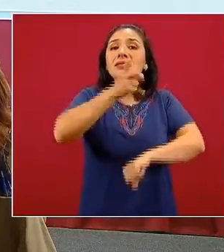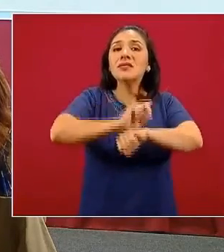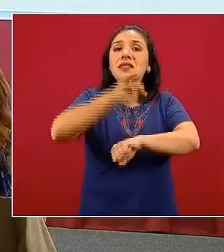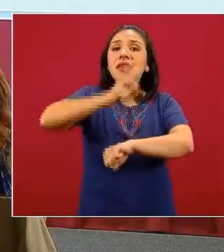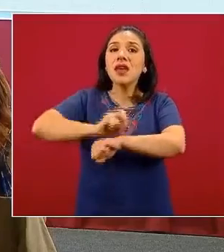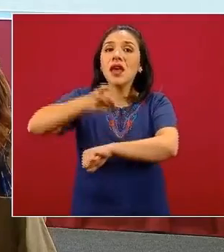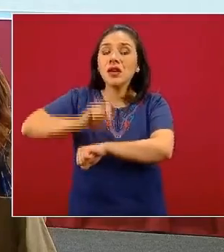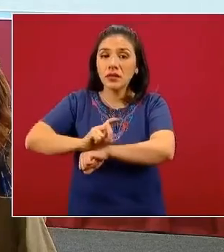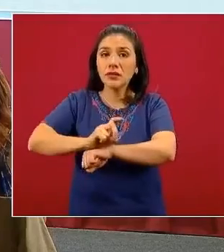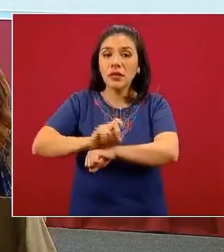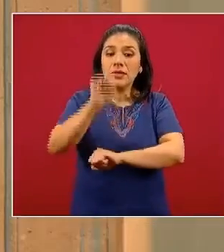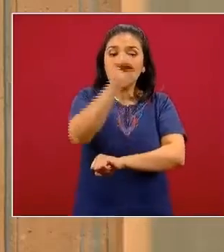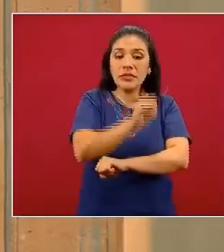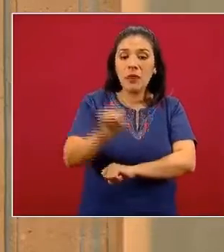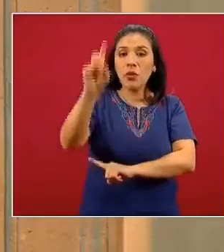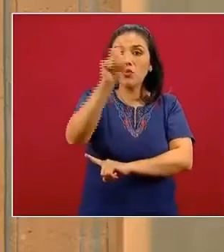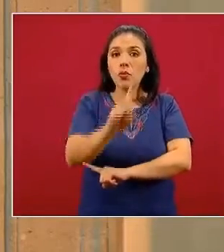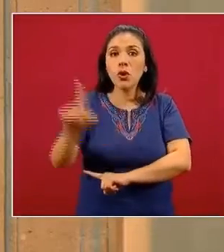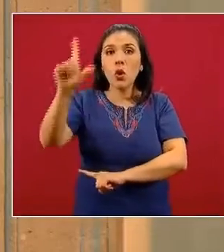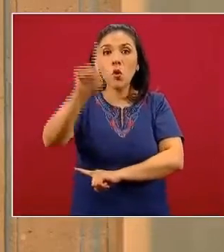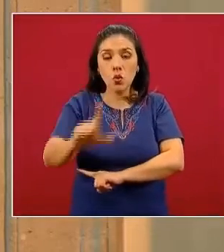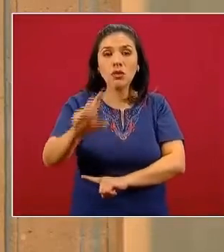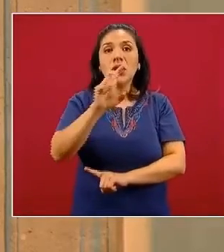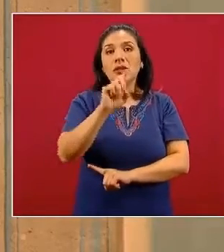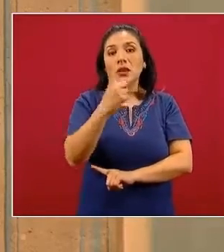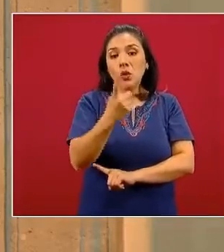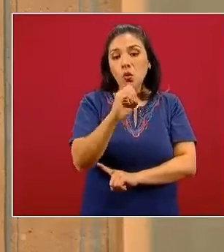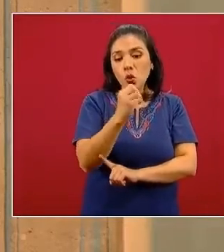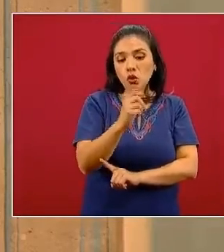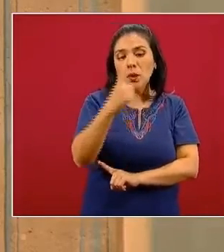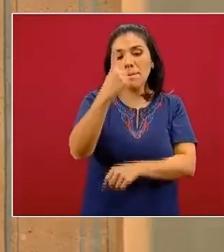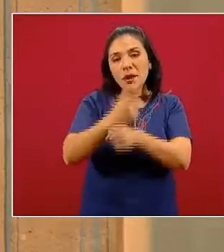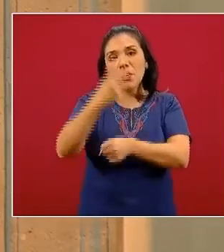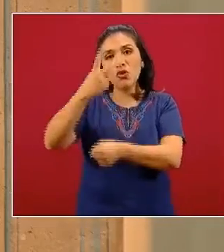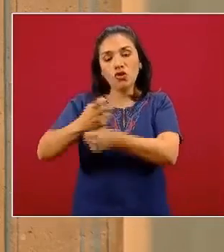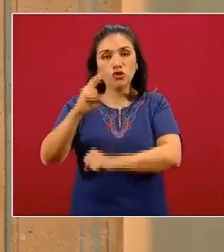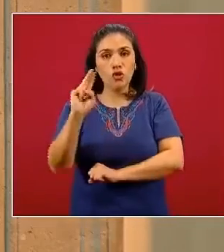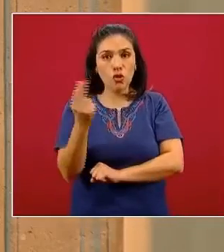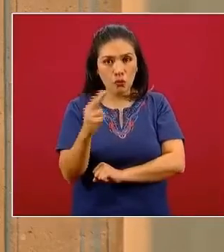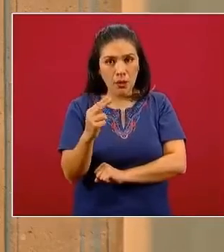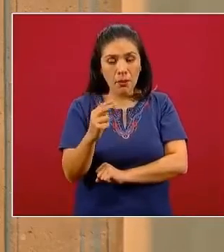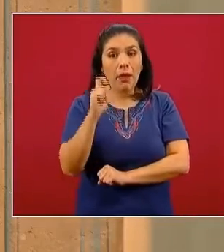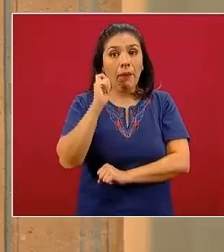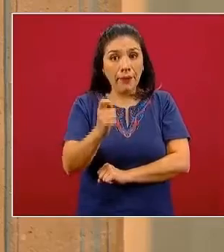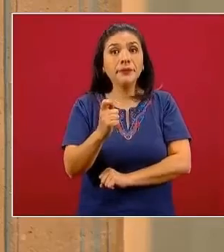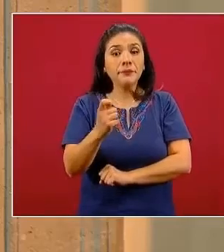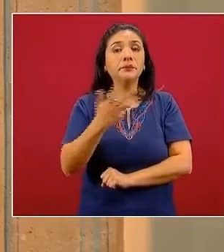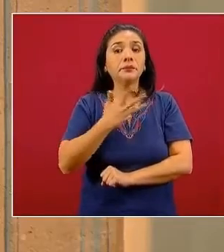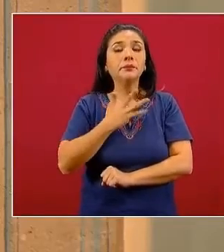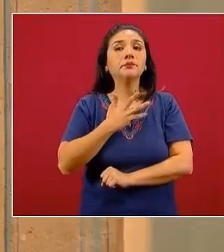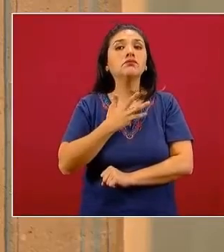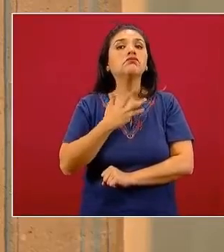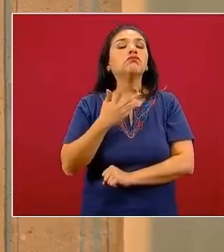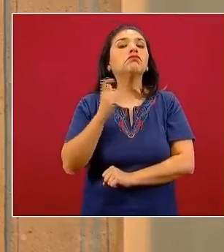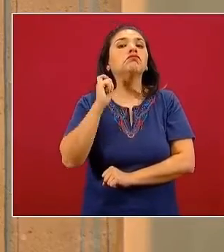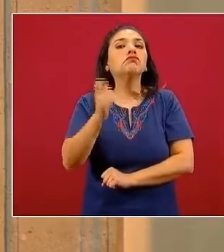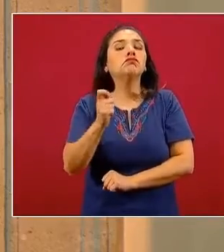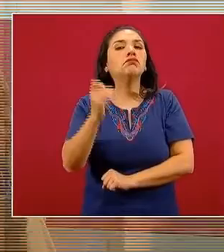días, sábado, domingo, lunes, 31 de octubre, 1 y 2 de noviembre, en donde vamos a tener una